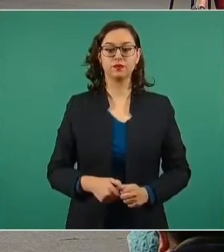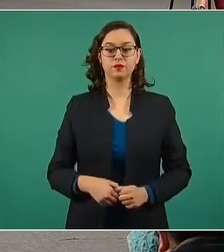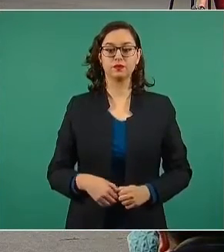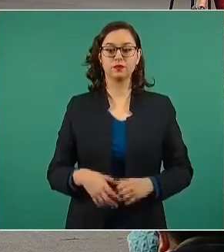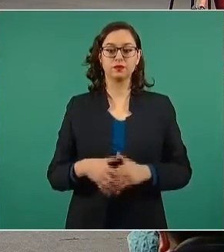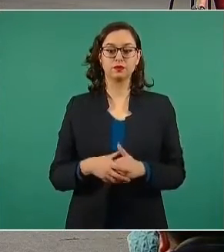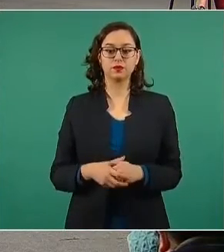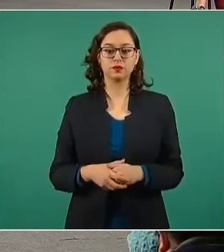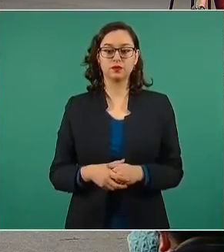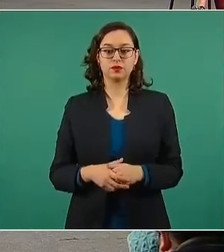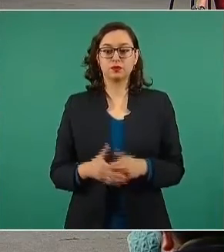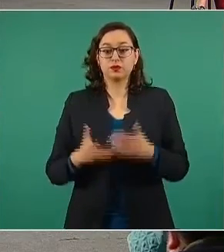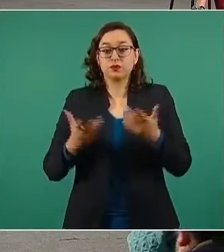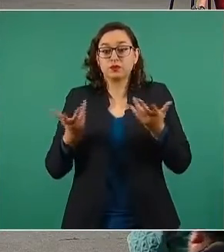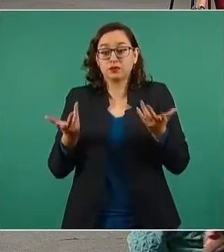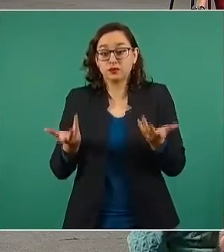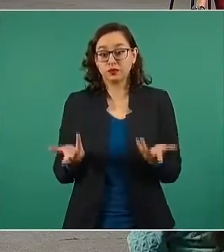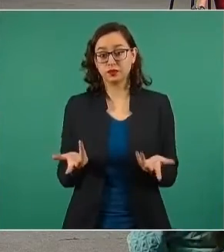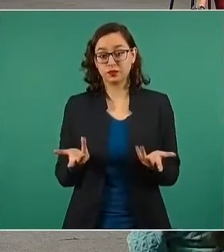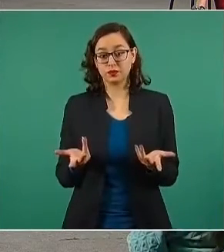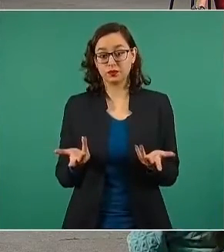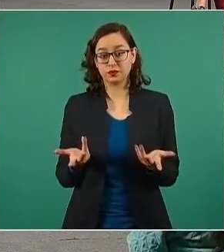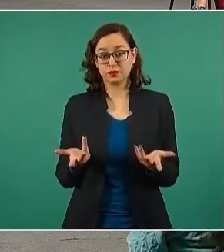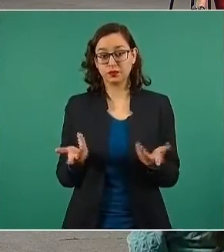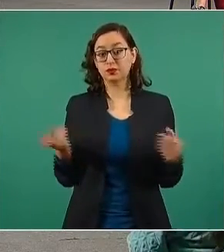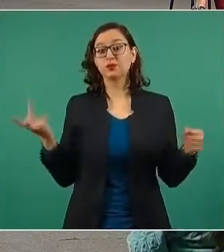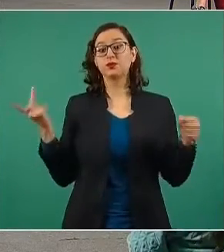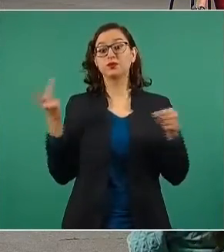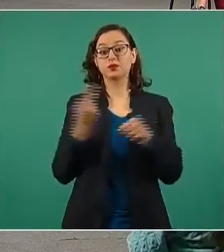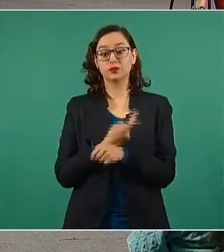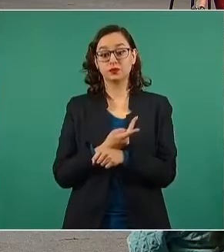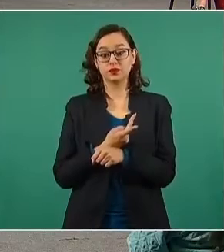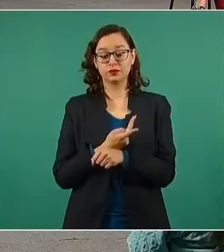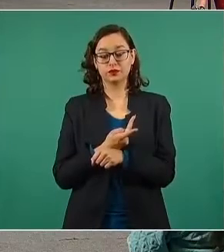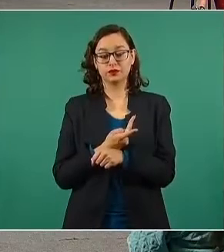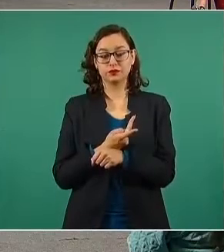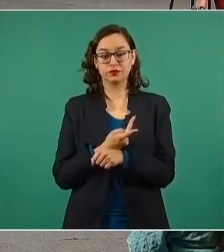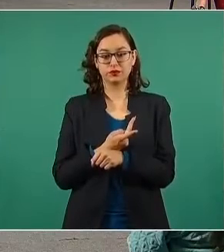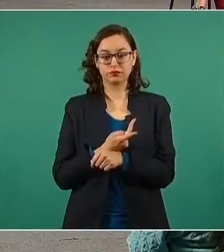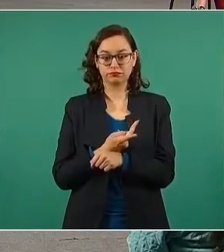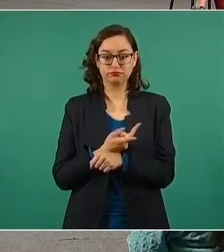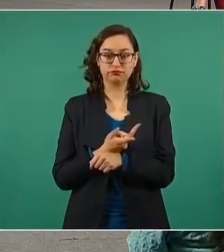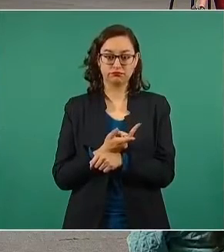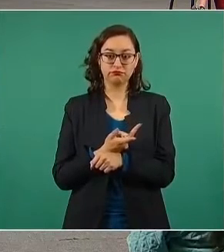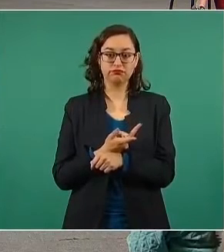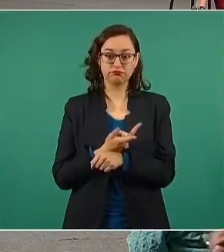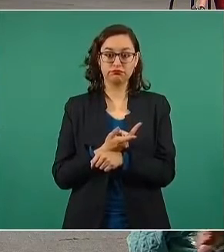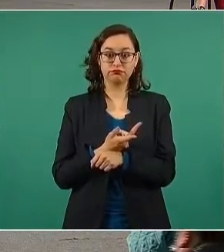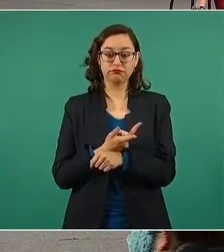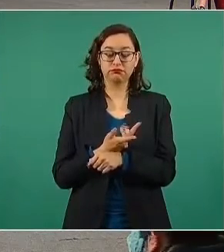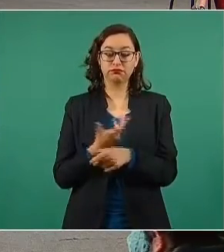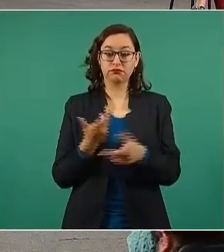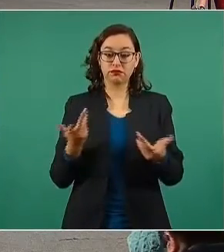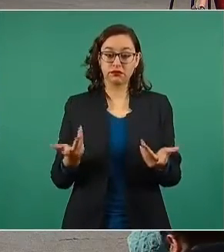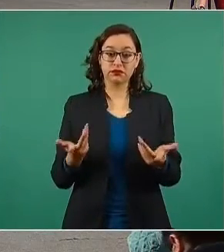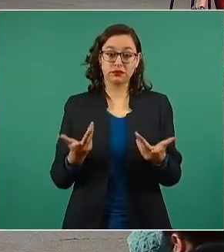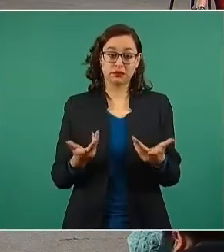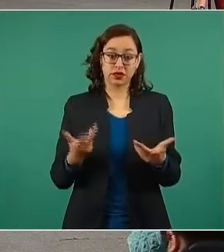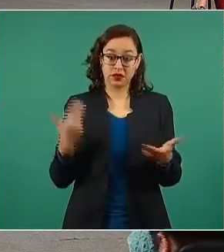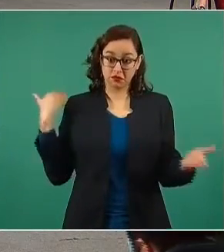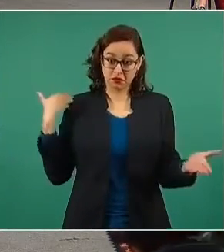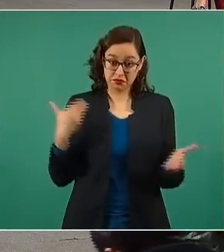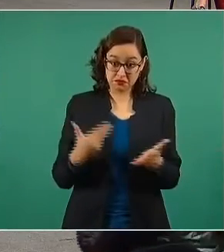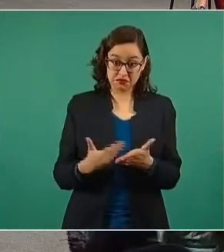Entonces, bajo esa lógica, siguen funcionando